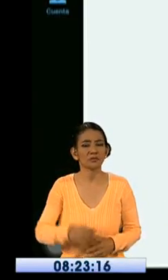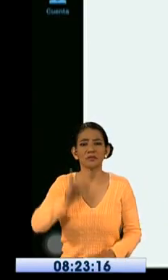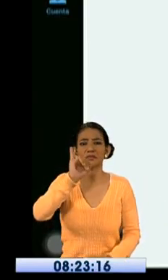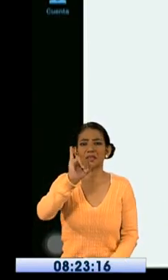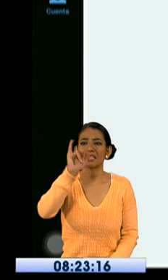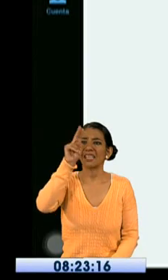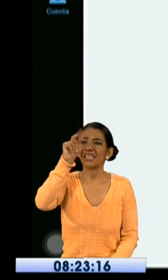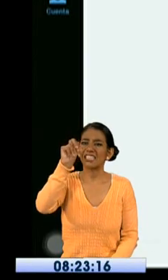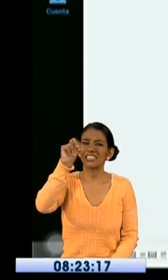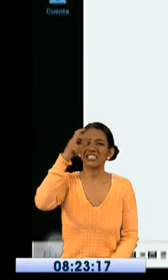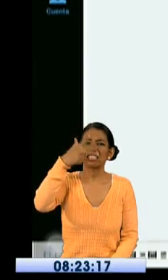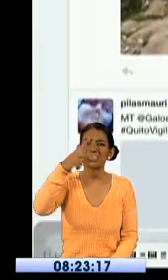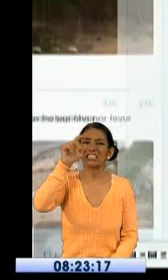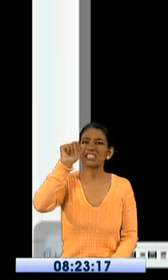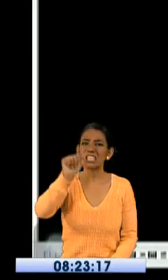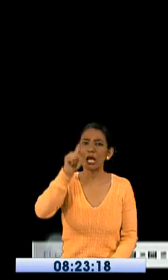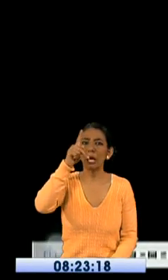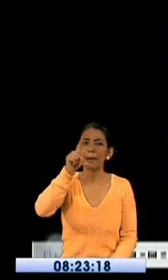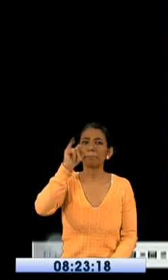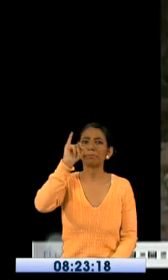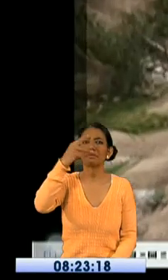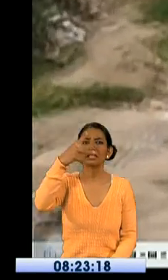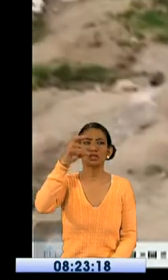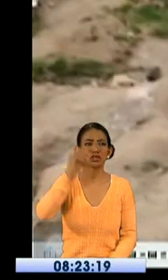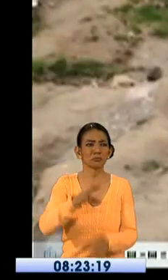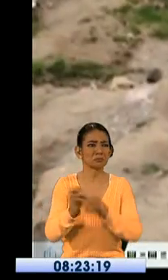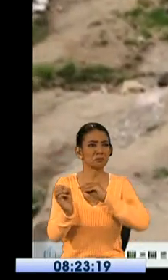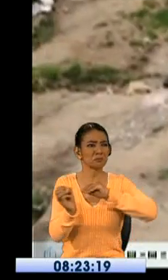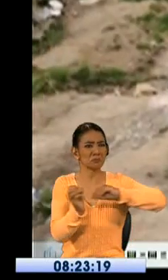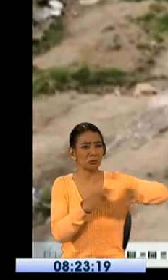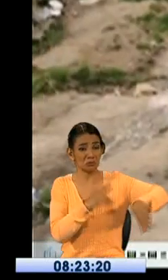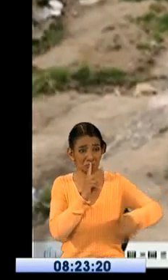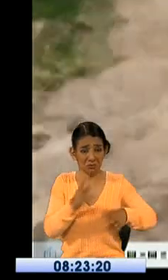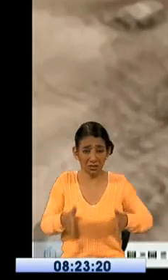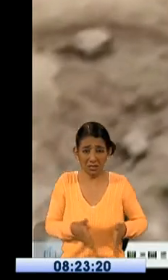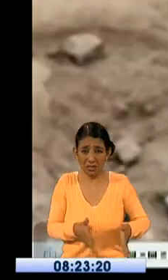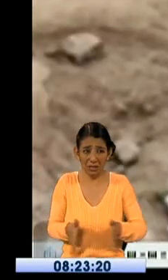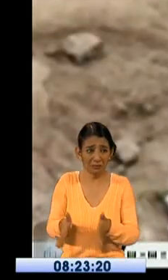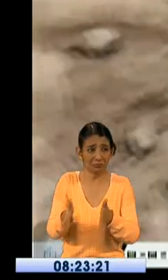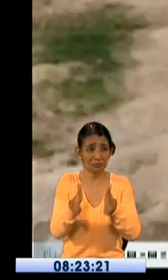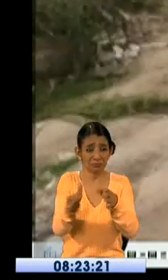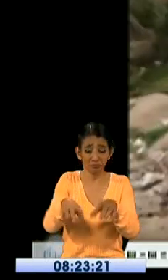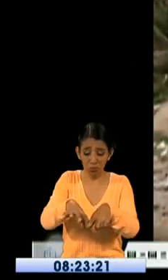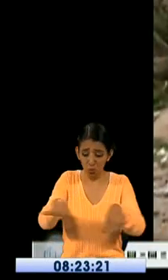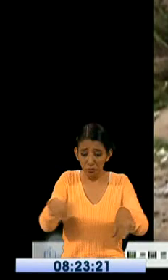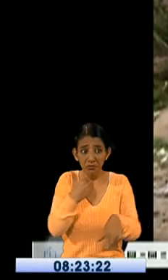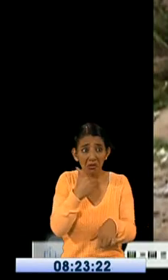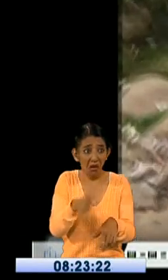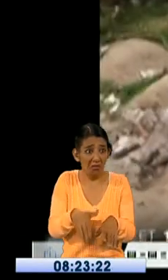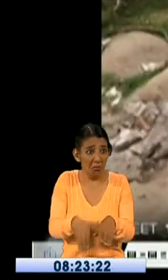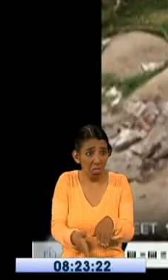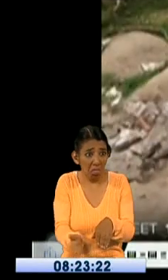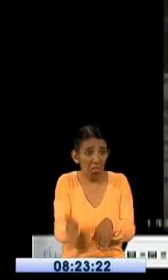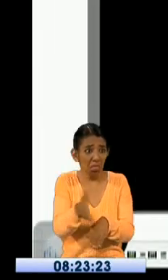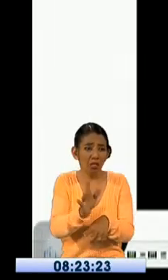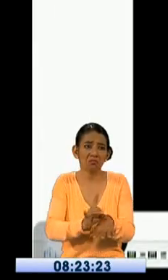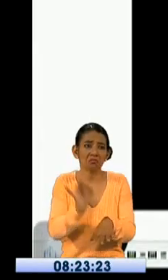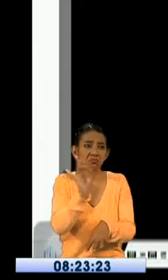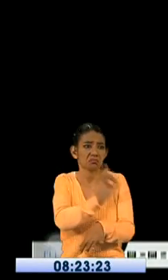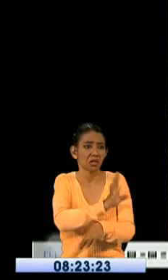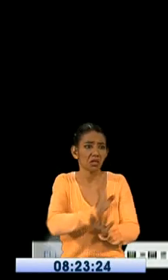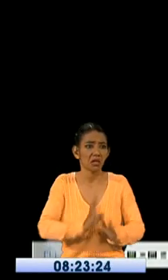en Inchapicho estamos abandonados? Pobres nuestros vecinos, miren estos caminos. Un tubito de algo por acá y ahí les han dejado el